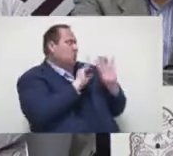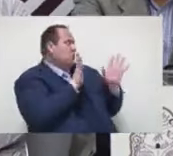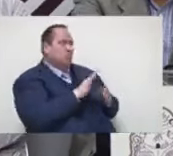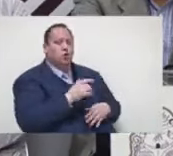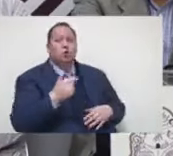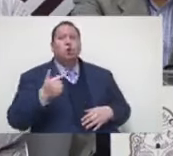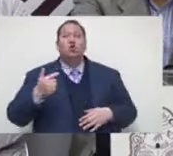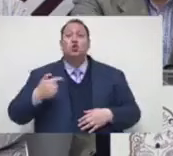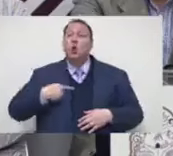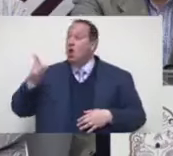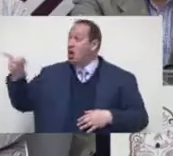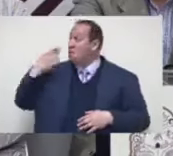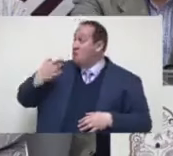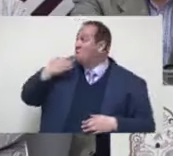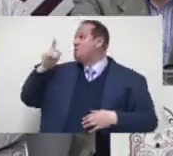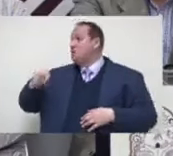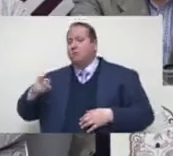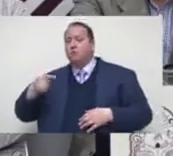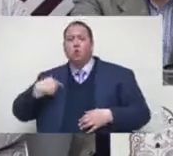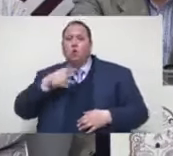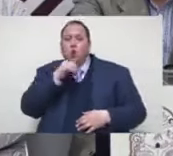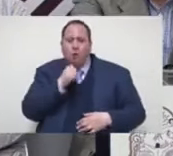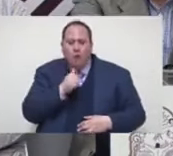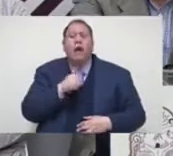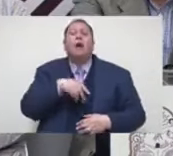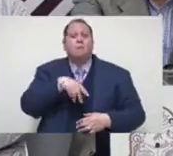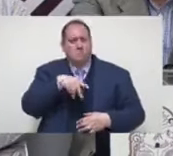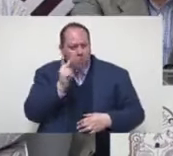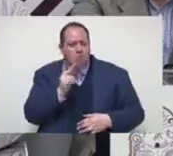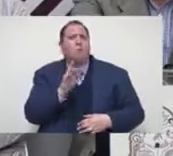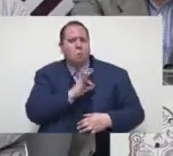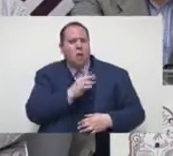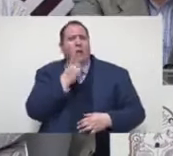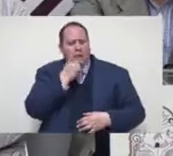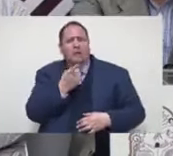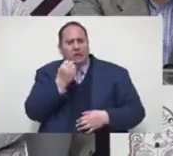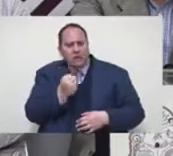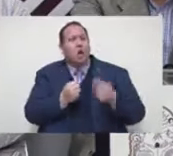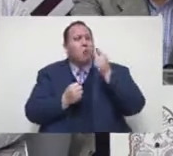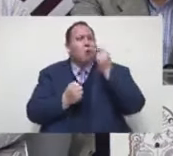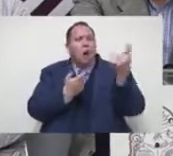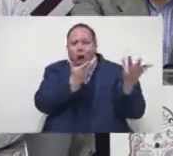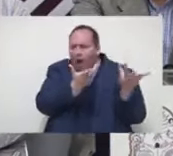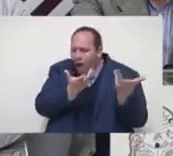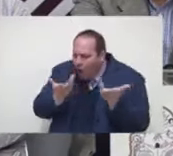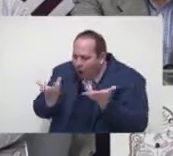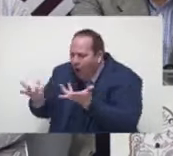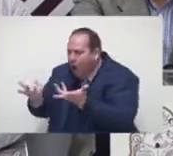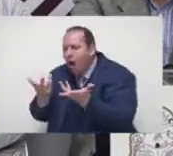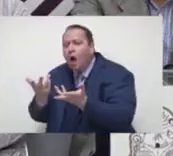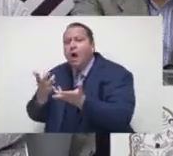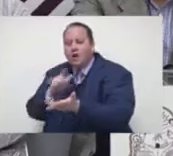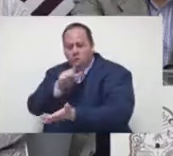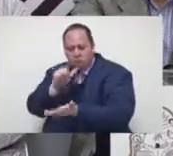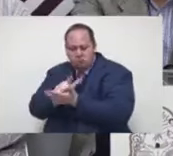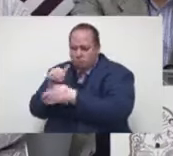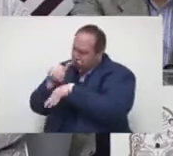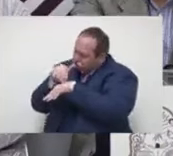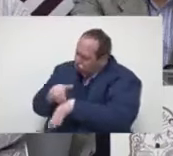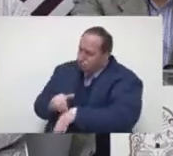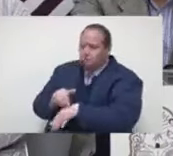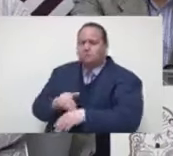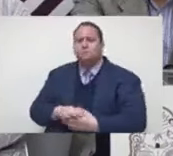yo no soy autoridad, sí, más sin embargo yo te puedo confirmar lo que la actuación de nuestras policías, que está apegada a derecho, que estamos